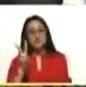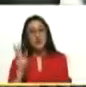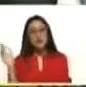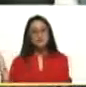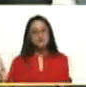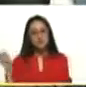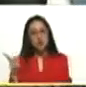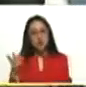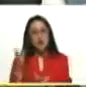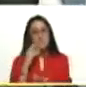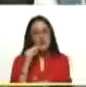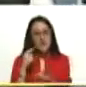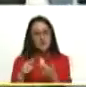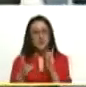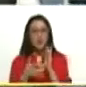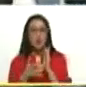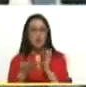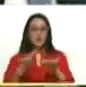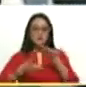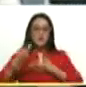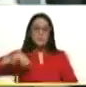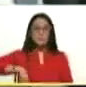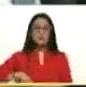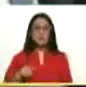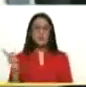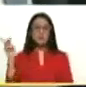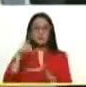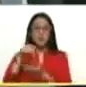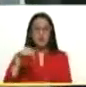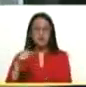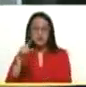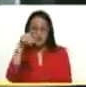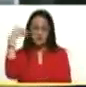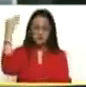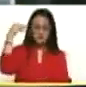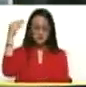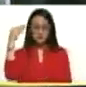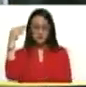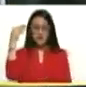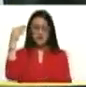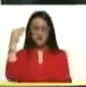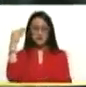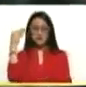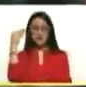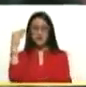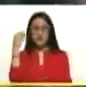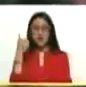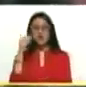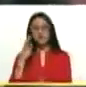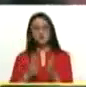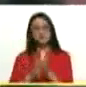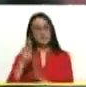experiencia, su tecnología, sus mercados y sus inversiones, piensen que más allá hay un más allá